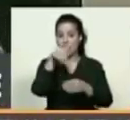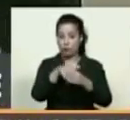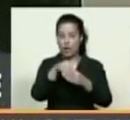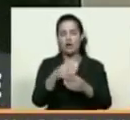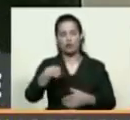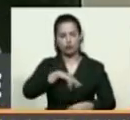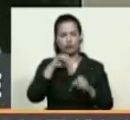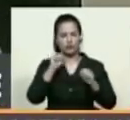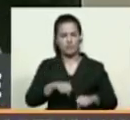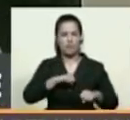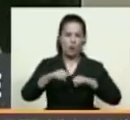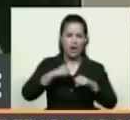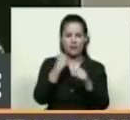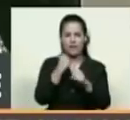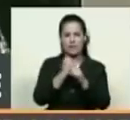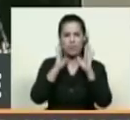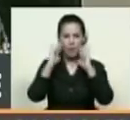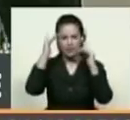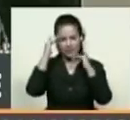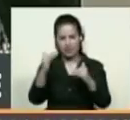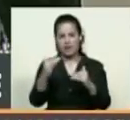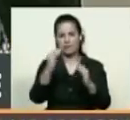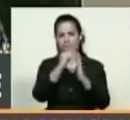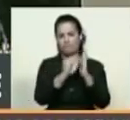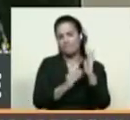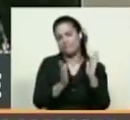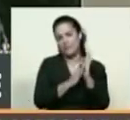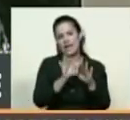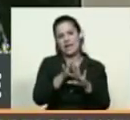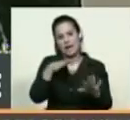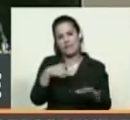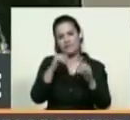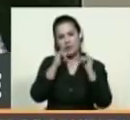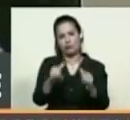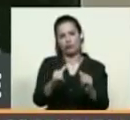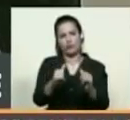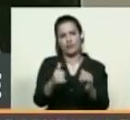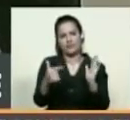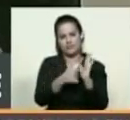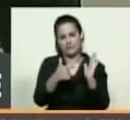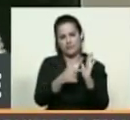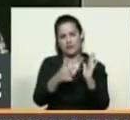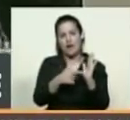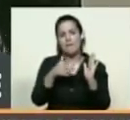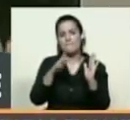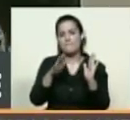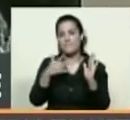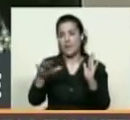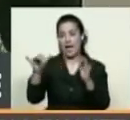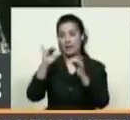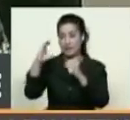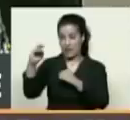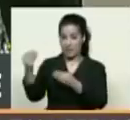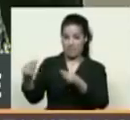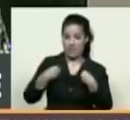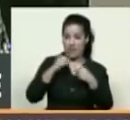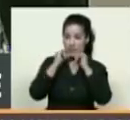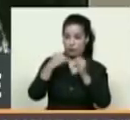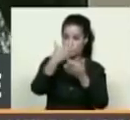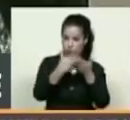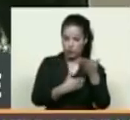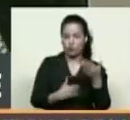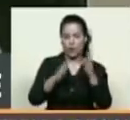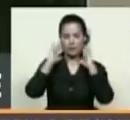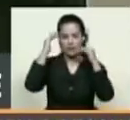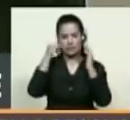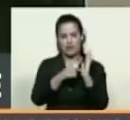nosotros vamos a atender estas graves denuncias que fueron realizadas a través del órgano del Poder Electoral venezolano y